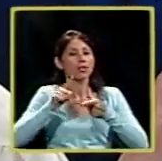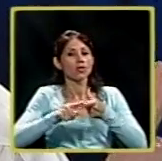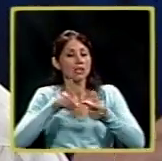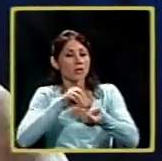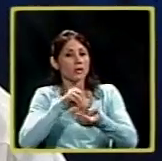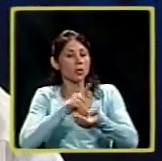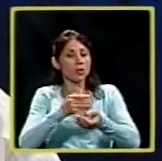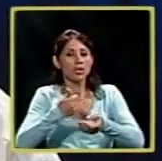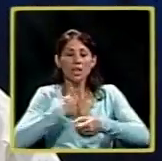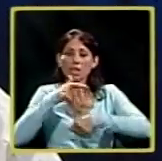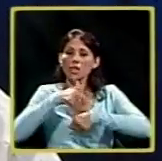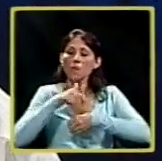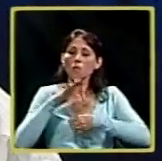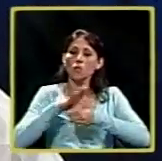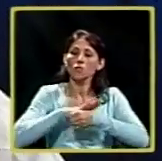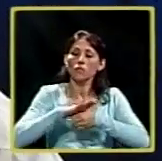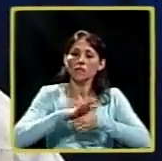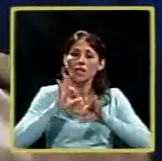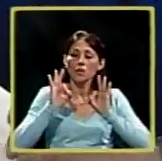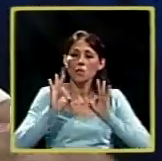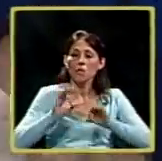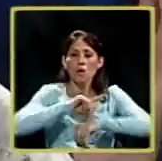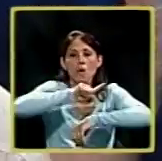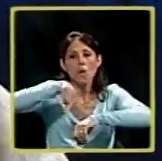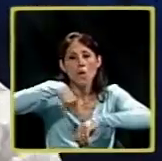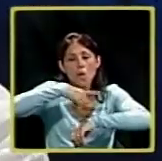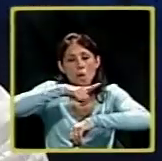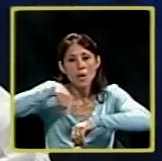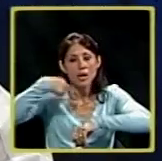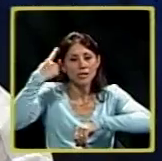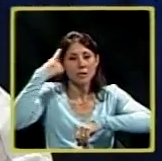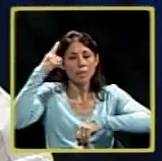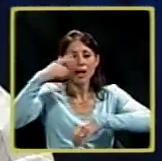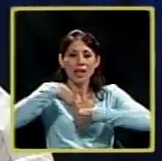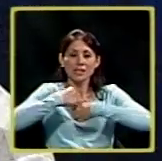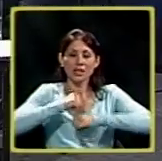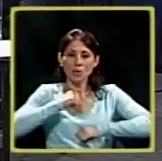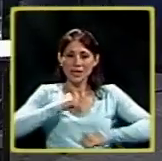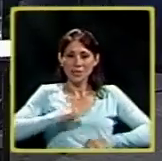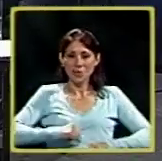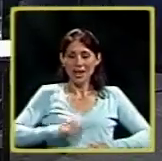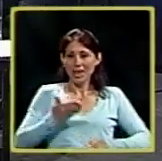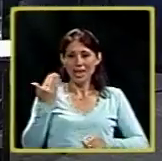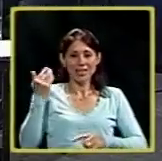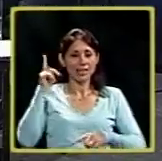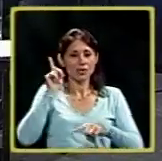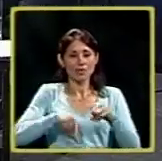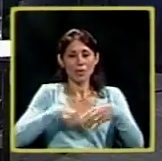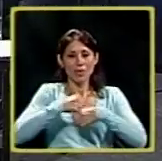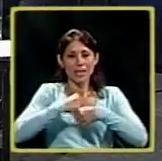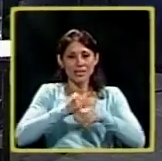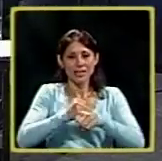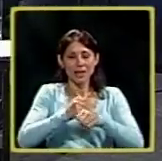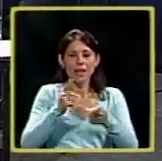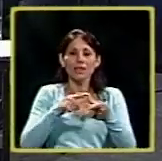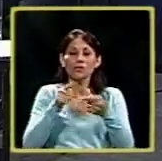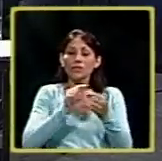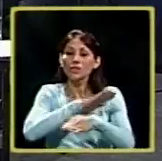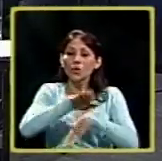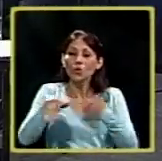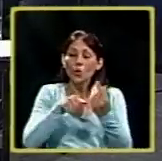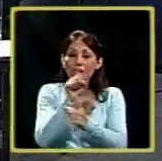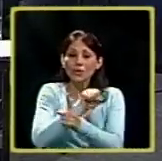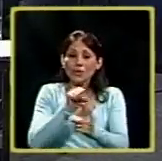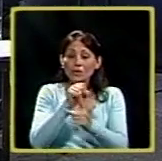tiempo entonces, muchas horas, de hacer una cirugía que antes no se pudo hacer. De modo que todos estos hechos positivos